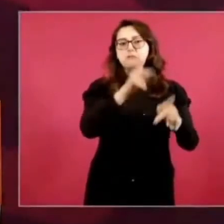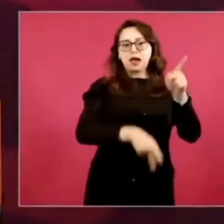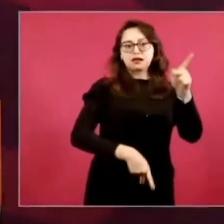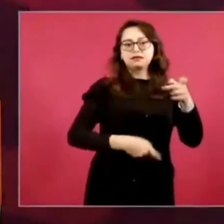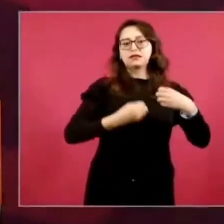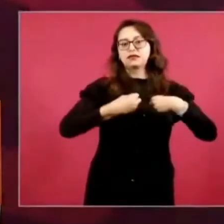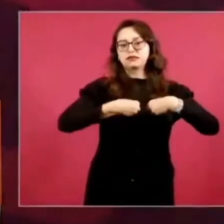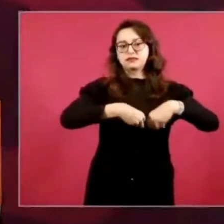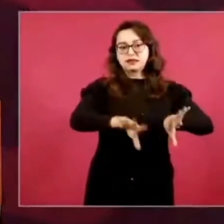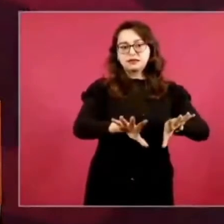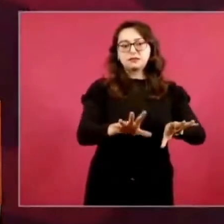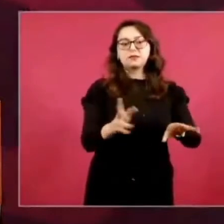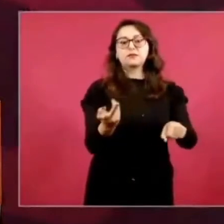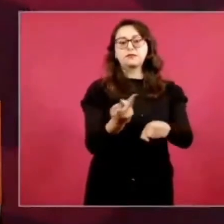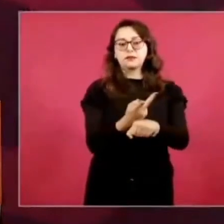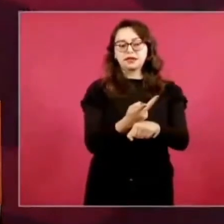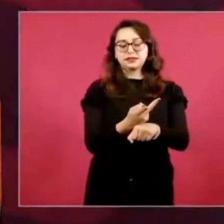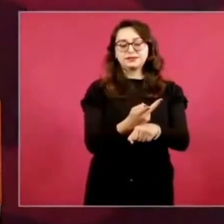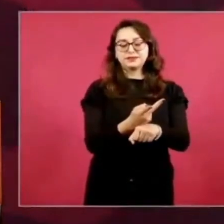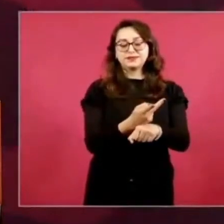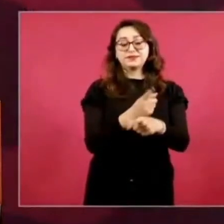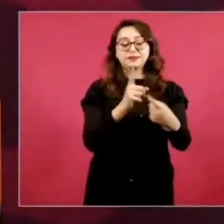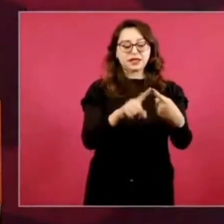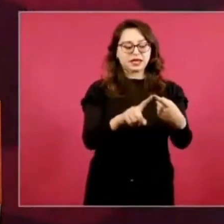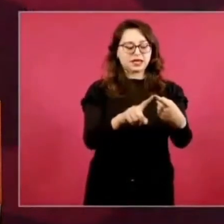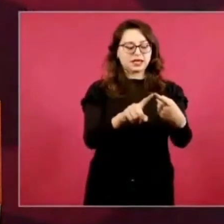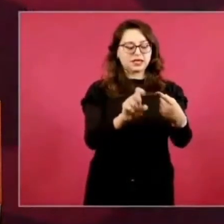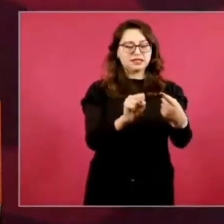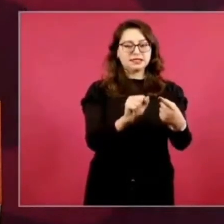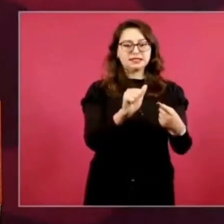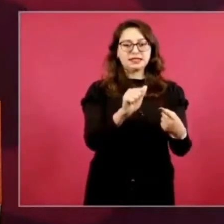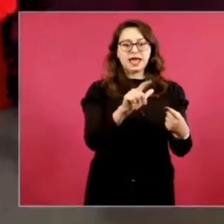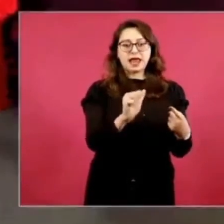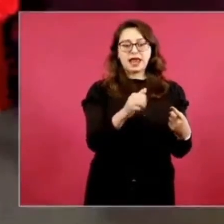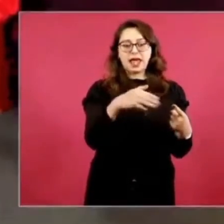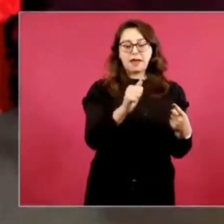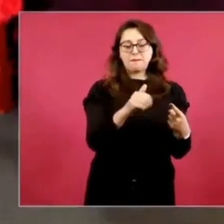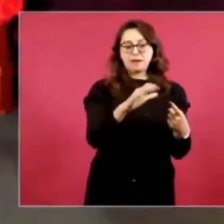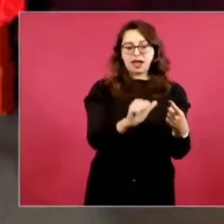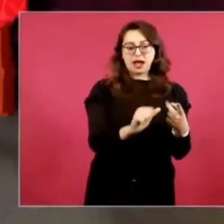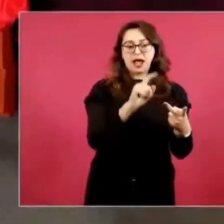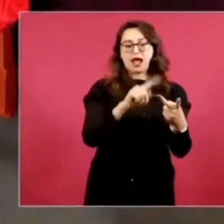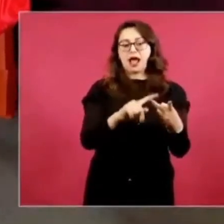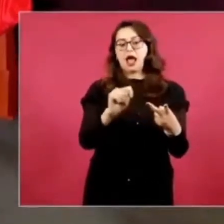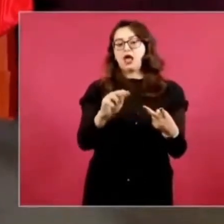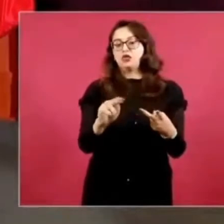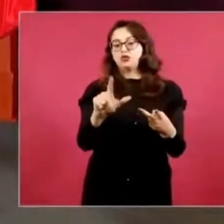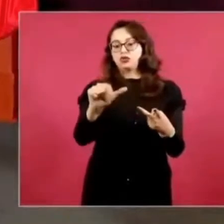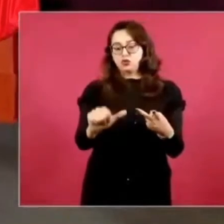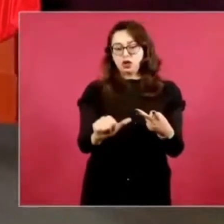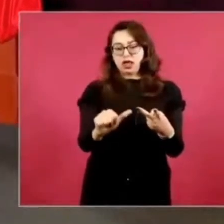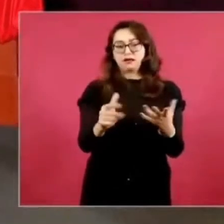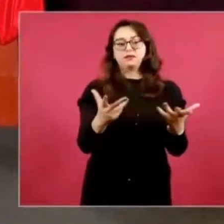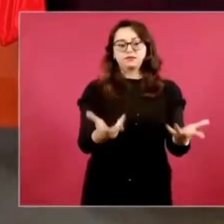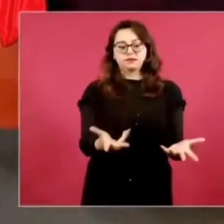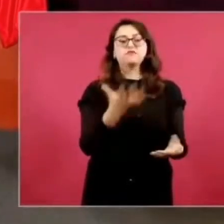produce Salamanca, produce Tula gasolina, pero también producen mucho combustóleo.